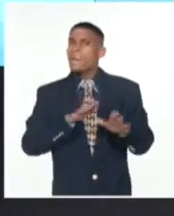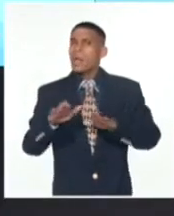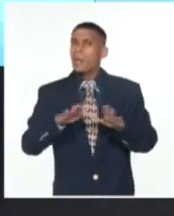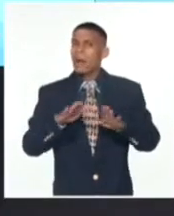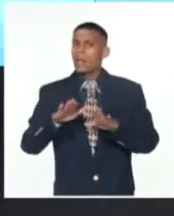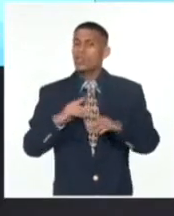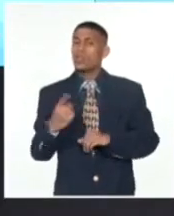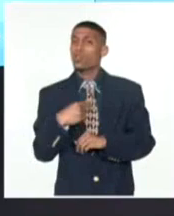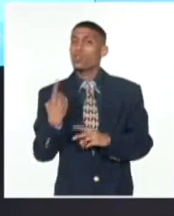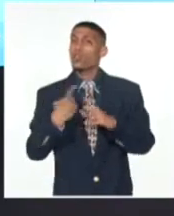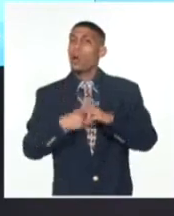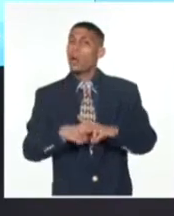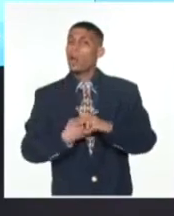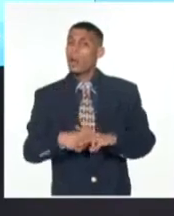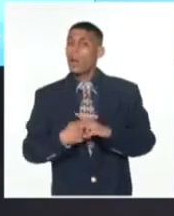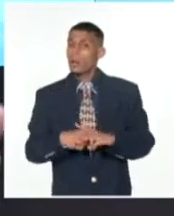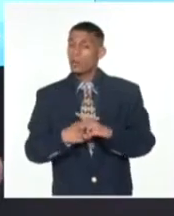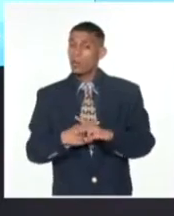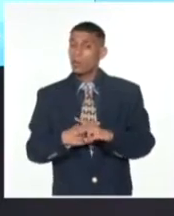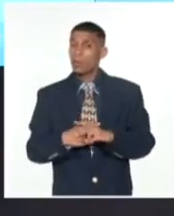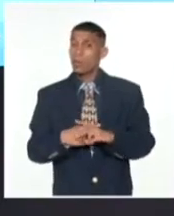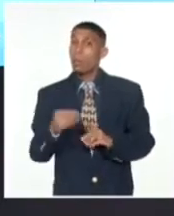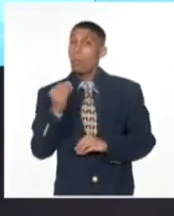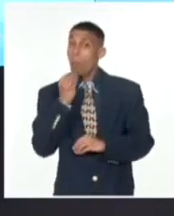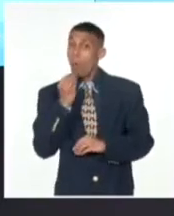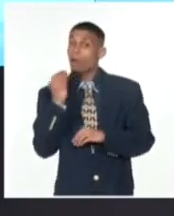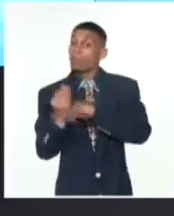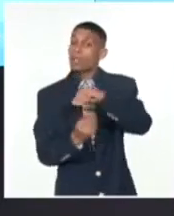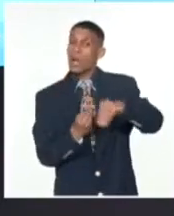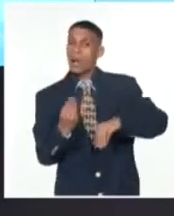mantenimiento capital, con las piezas de repuesto para sustituir ese rotor.